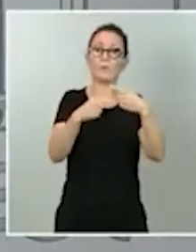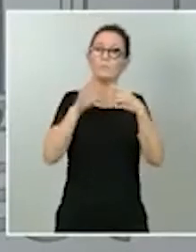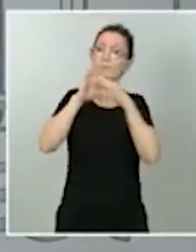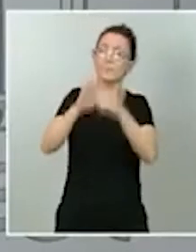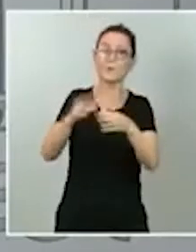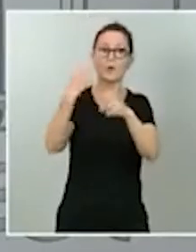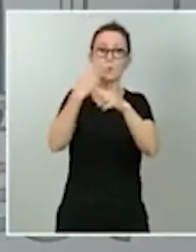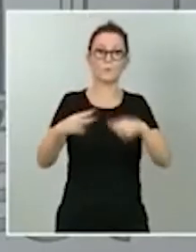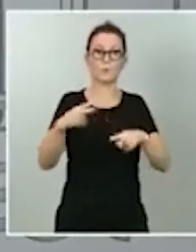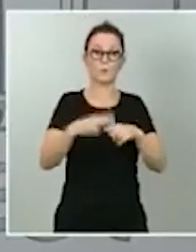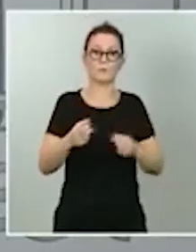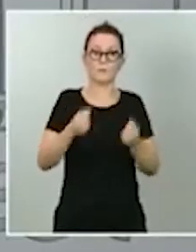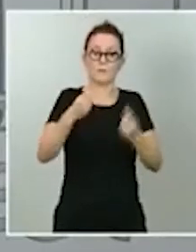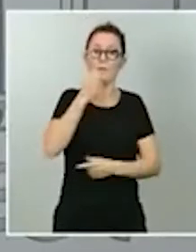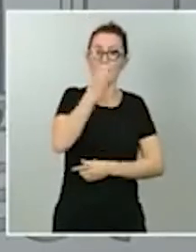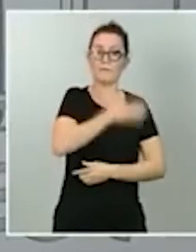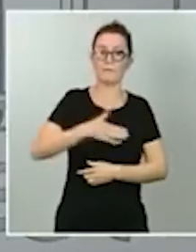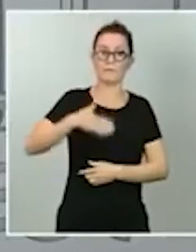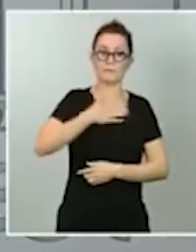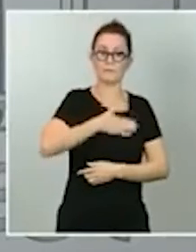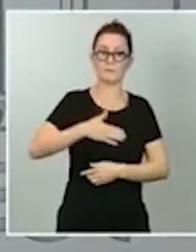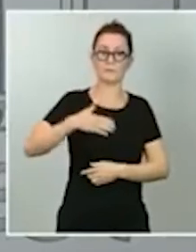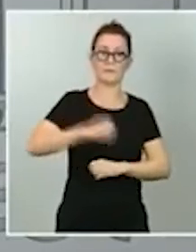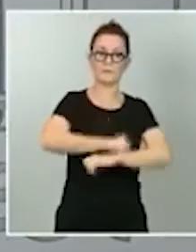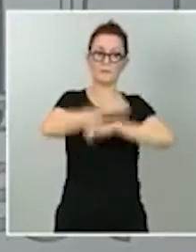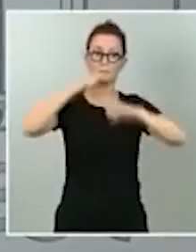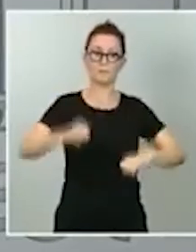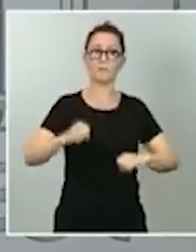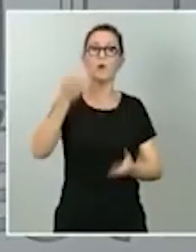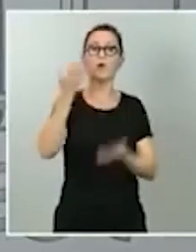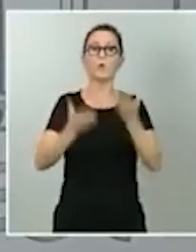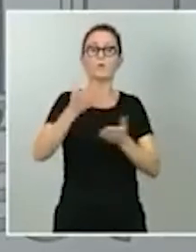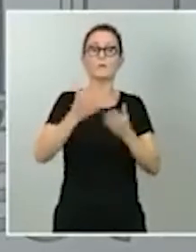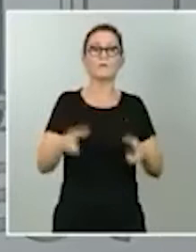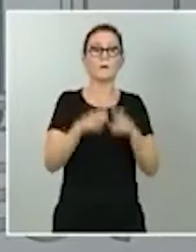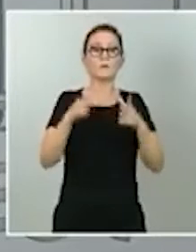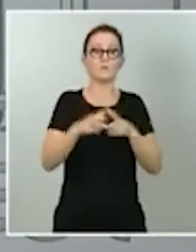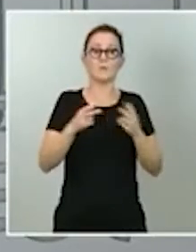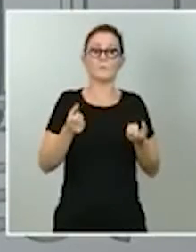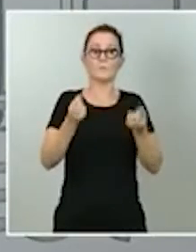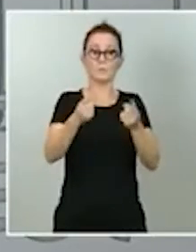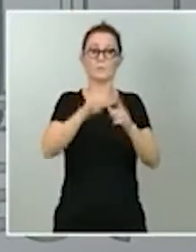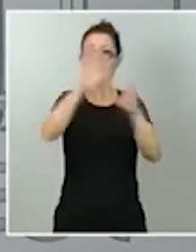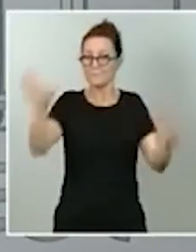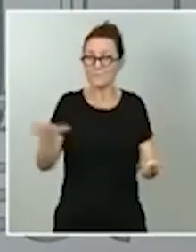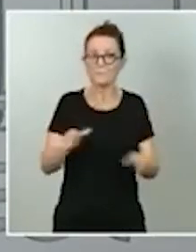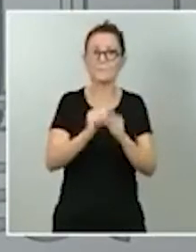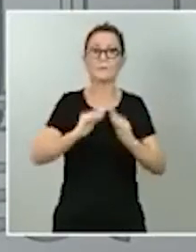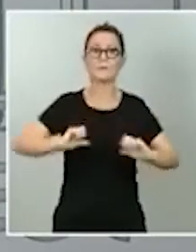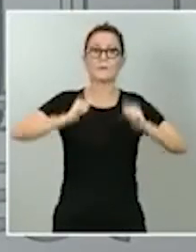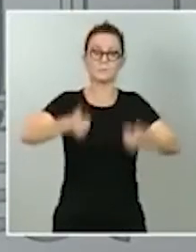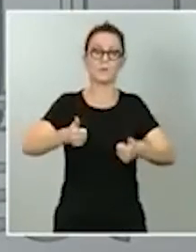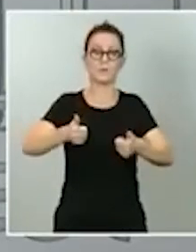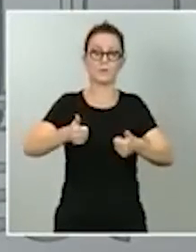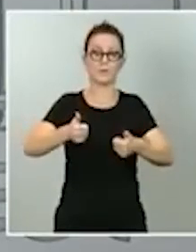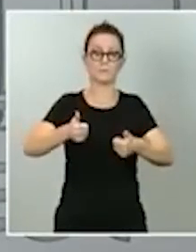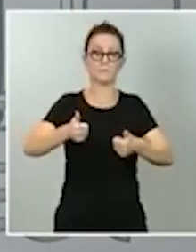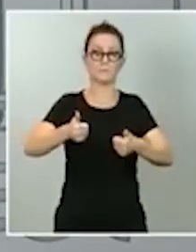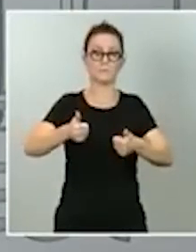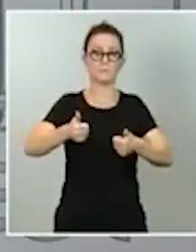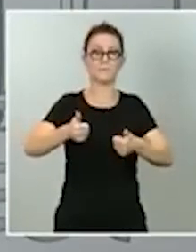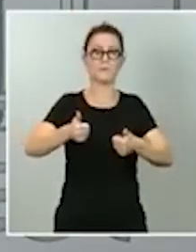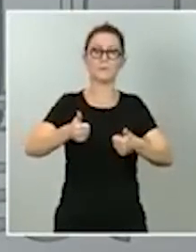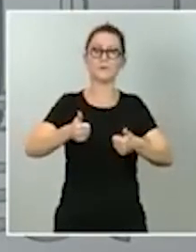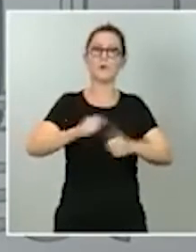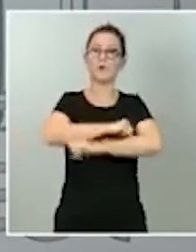bienestar que proporciona mayor justicia social en definitiva que inicia un camino de consolidación fiscal pero como decía